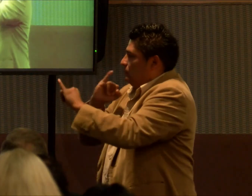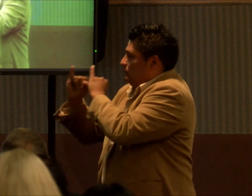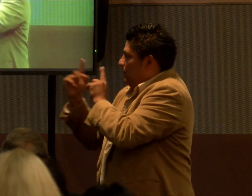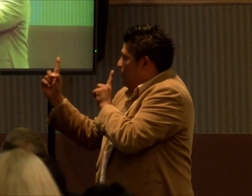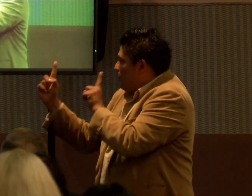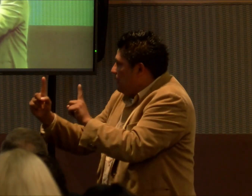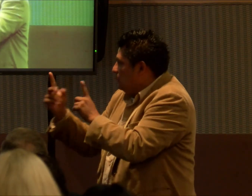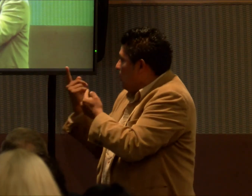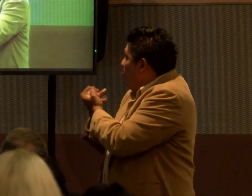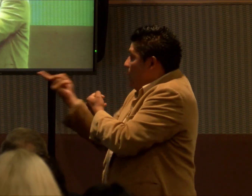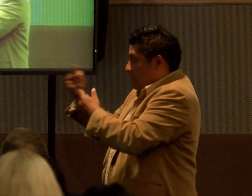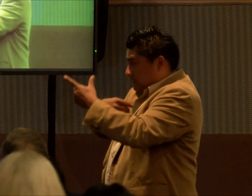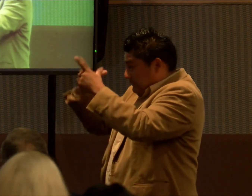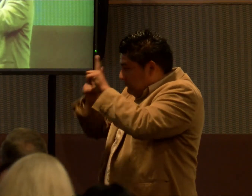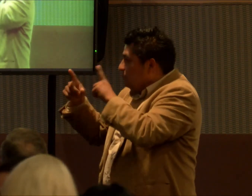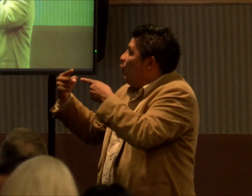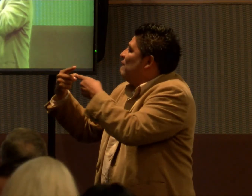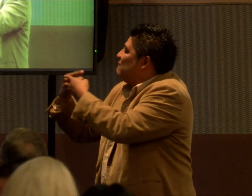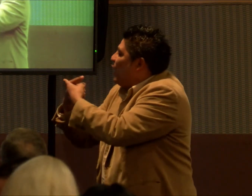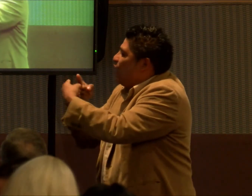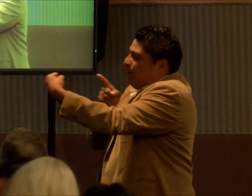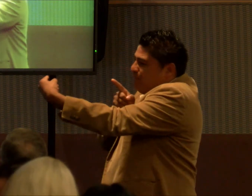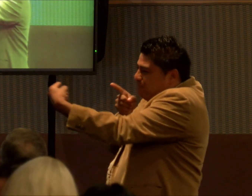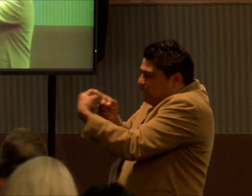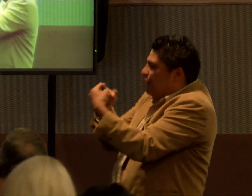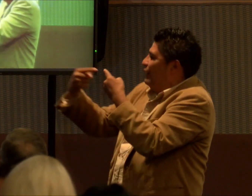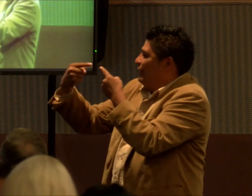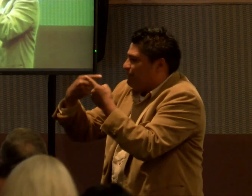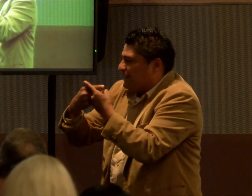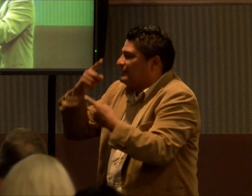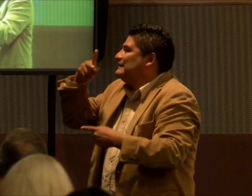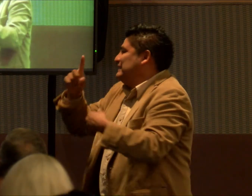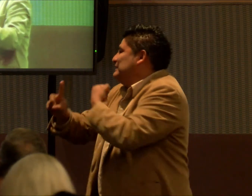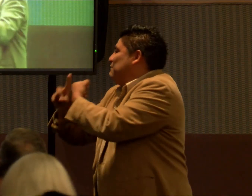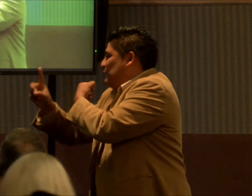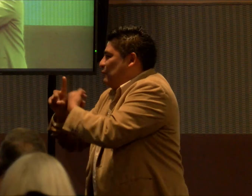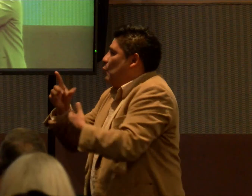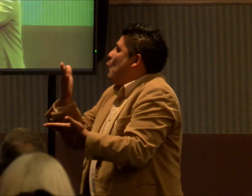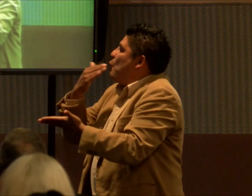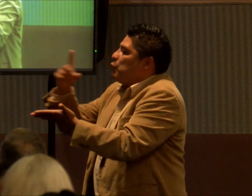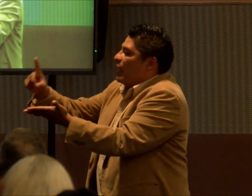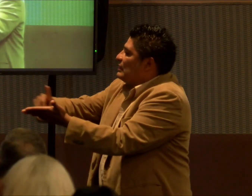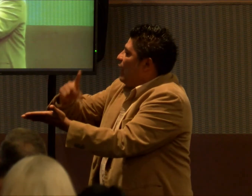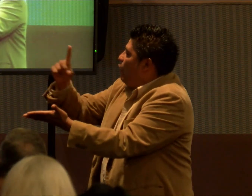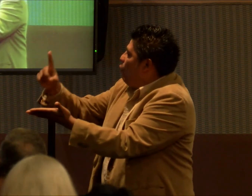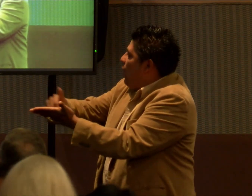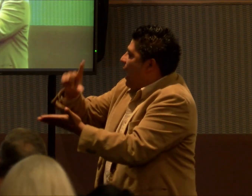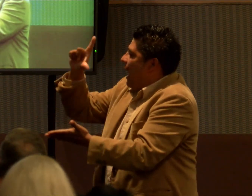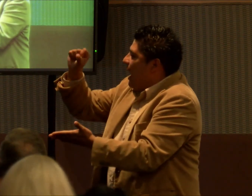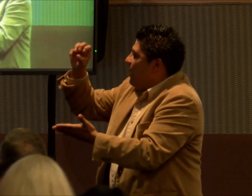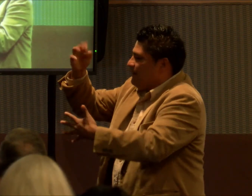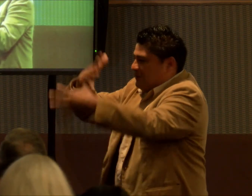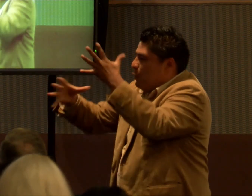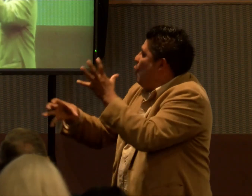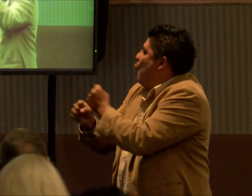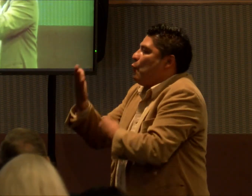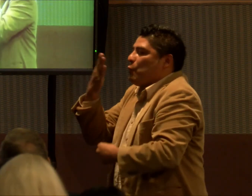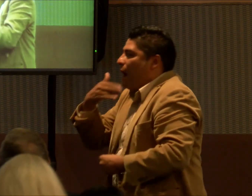psicólogos, a los reclusorios, los maestros, por ejemplo, no hay maestros que que conozcan la lengua de señas, y todas